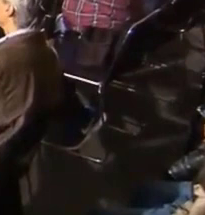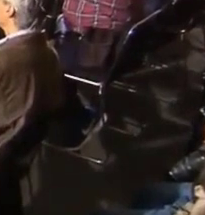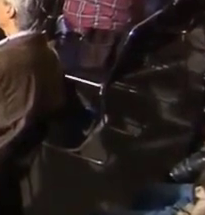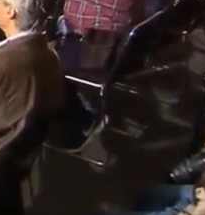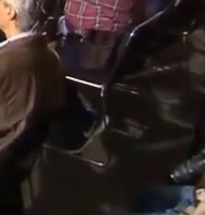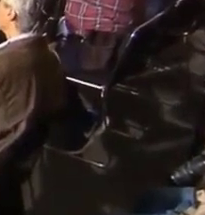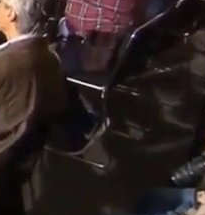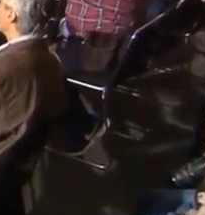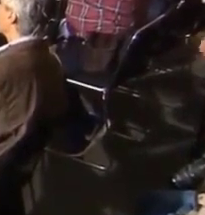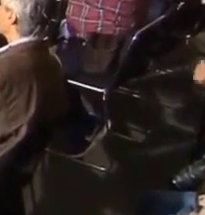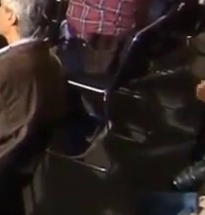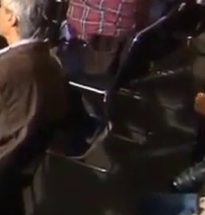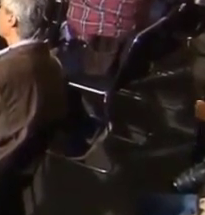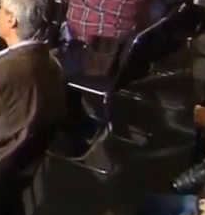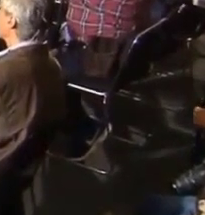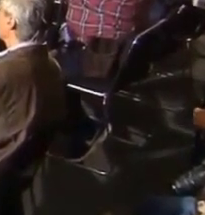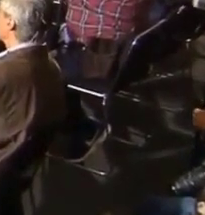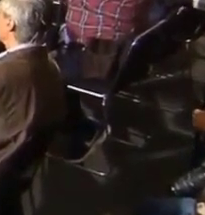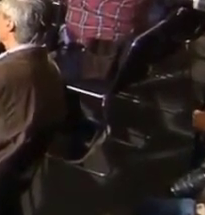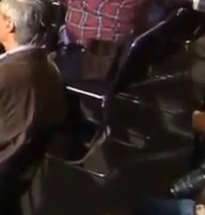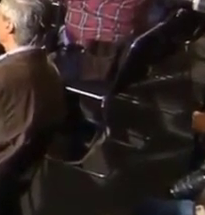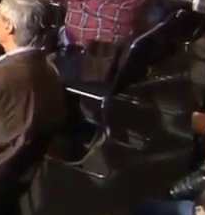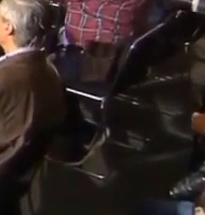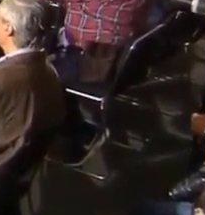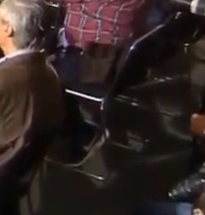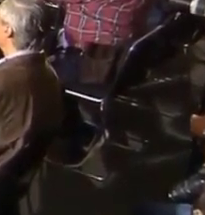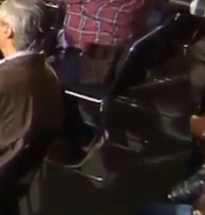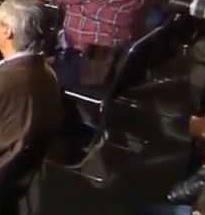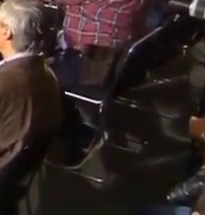entonces el político